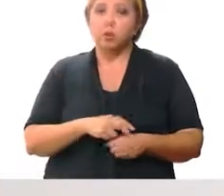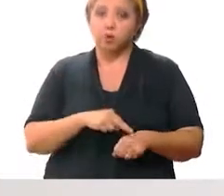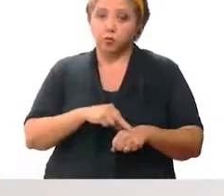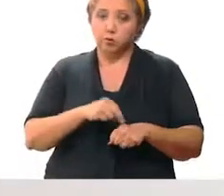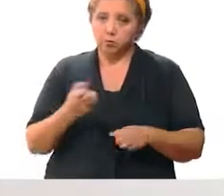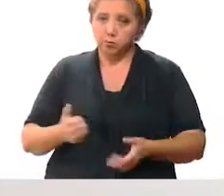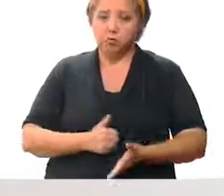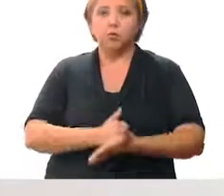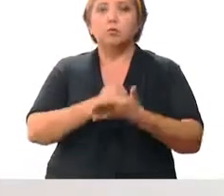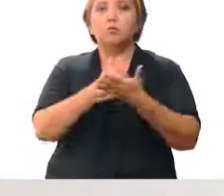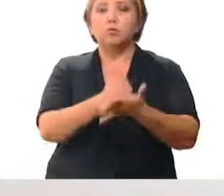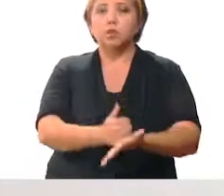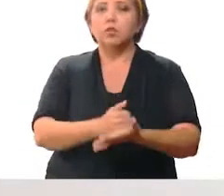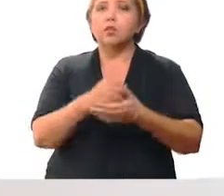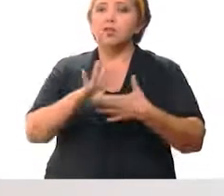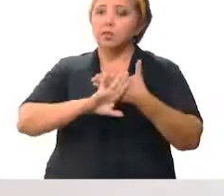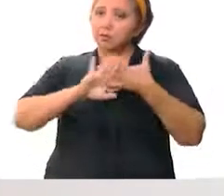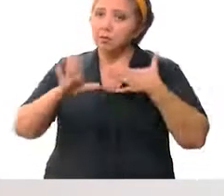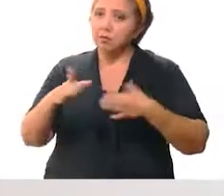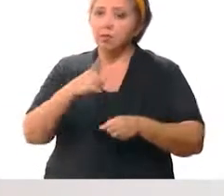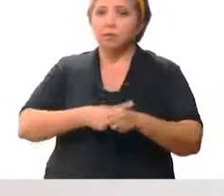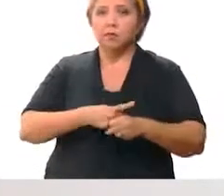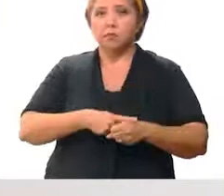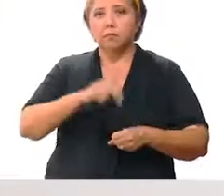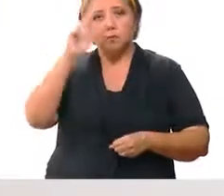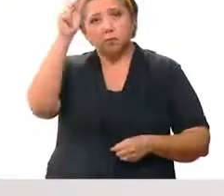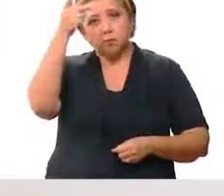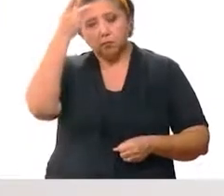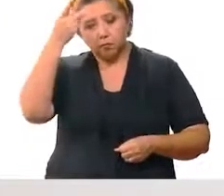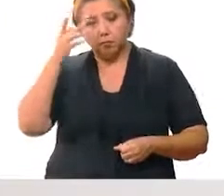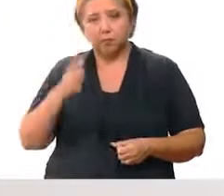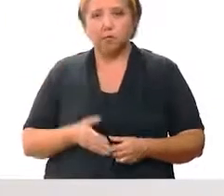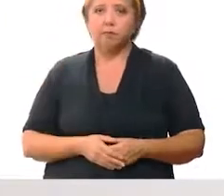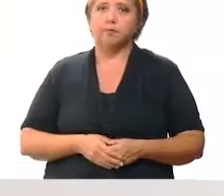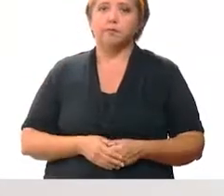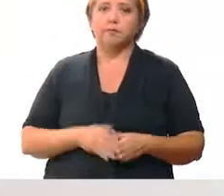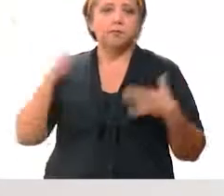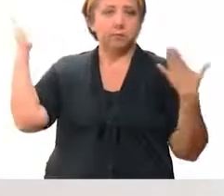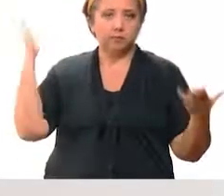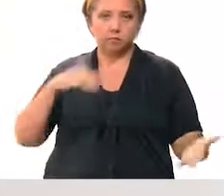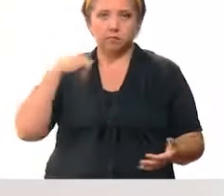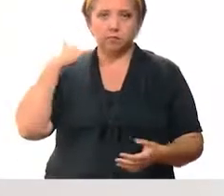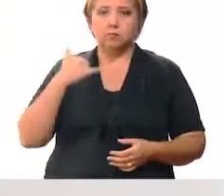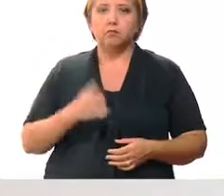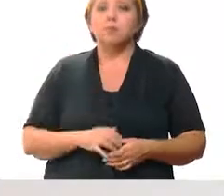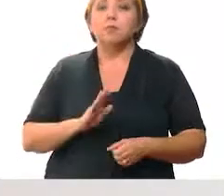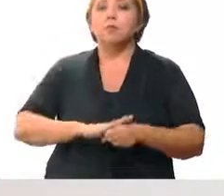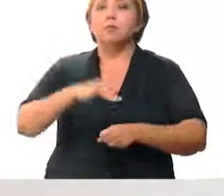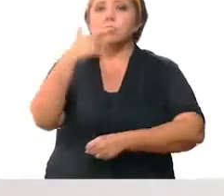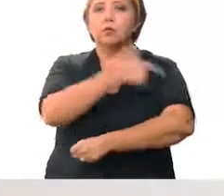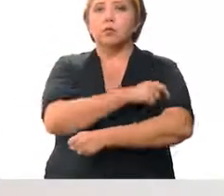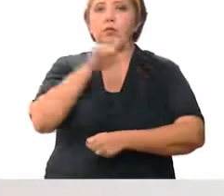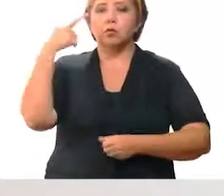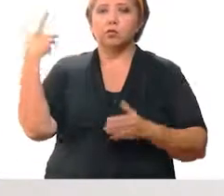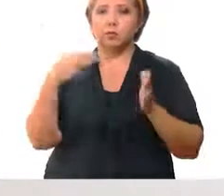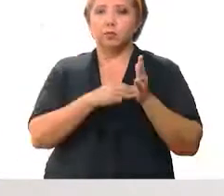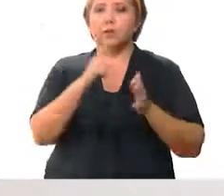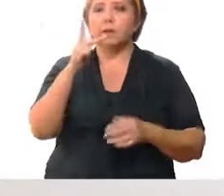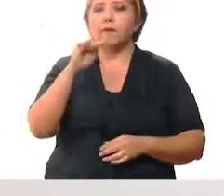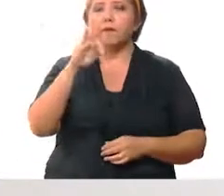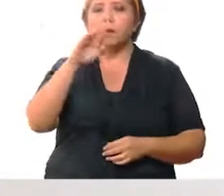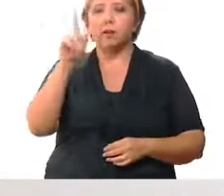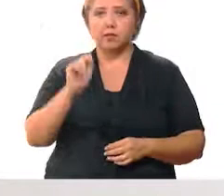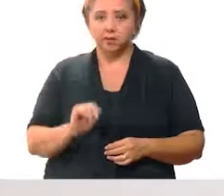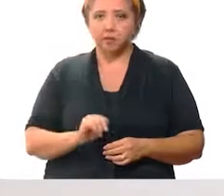especialistas podrá ayudarlos y evitar que la enfermedad se complique. Llegará a Yucatán un nuevo lote de 12,000 vacunas Pfizer